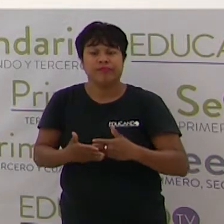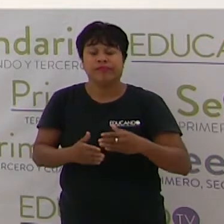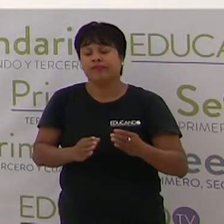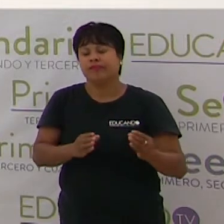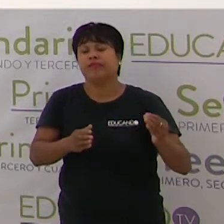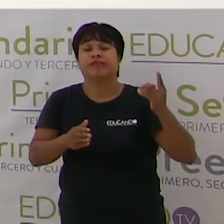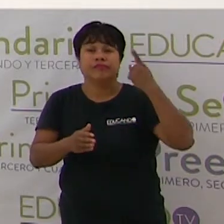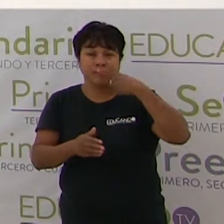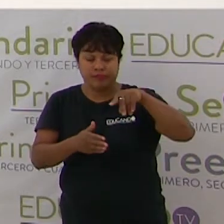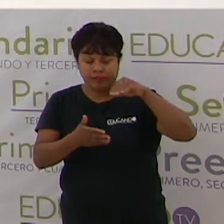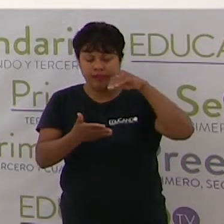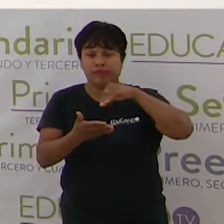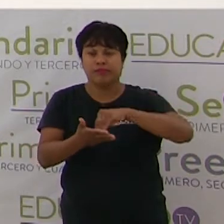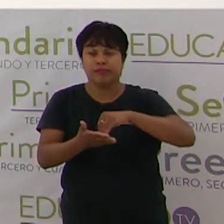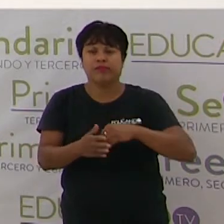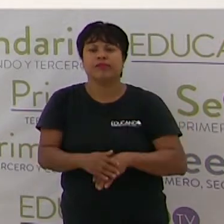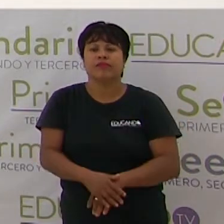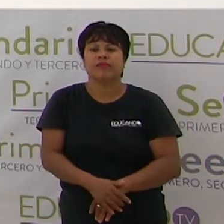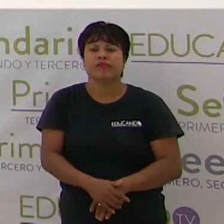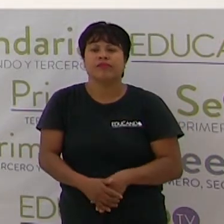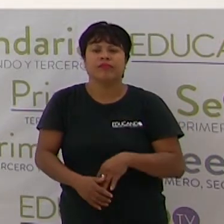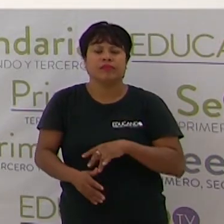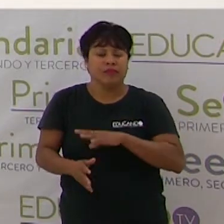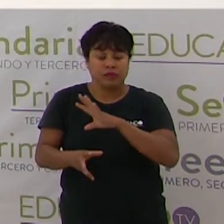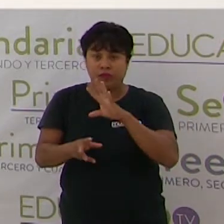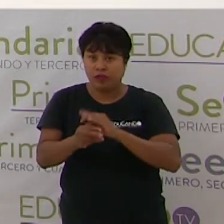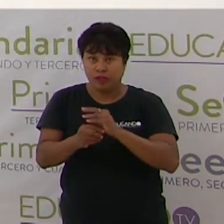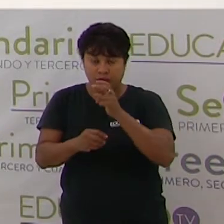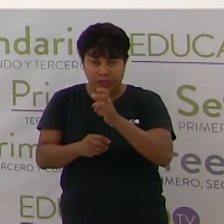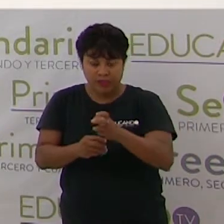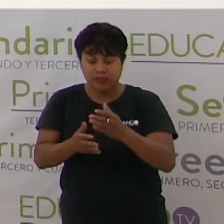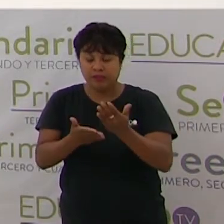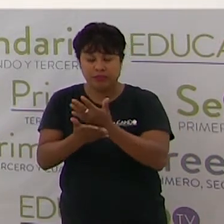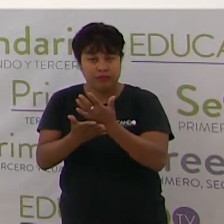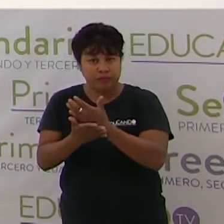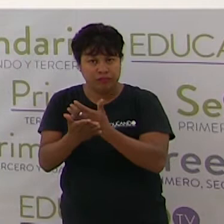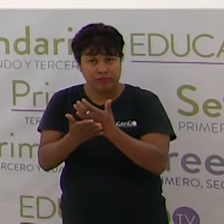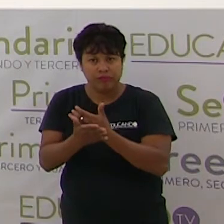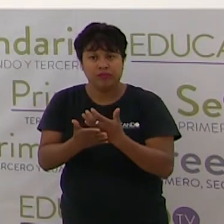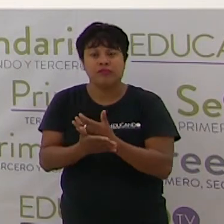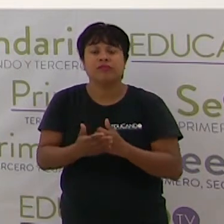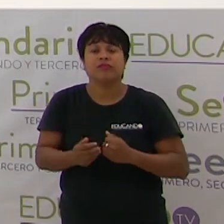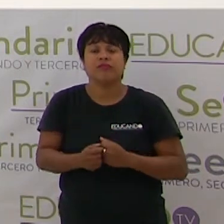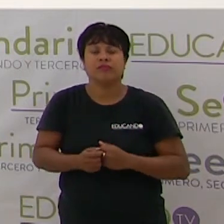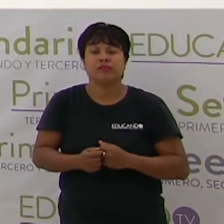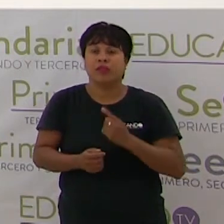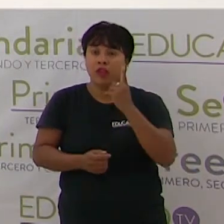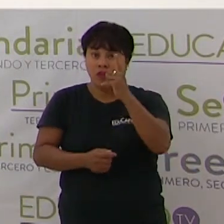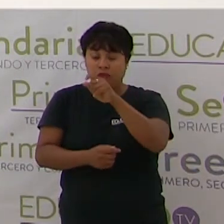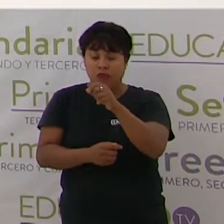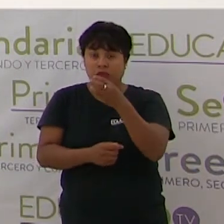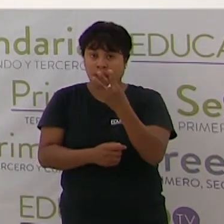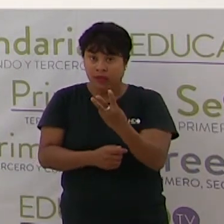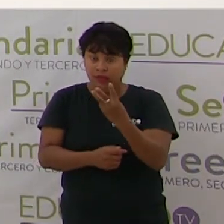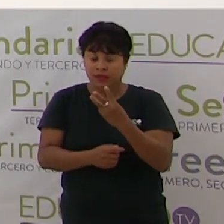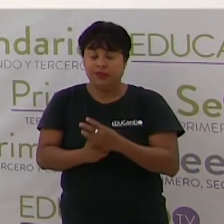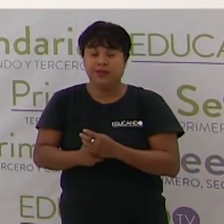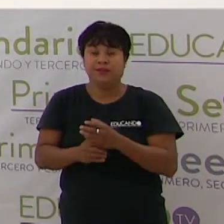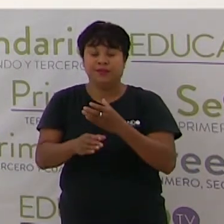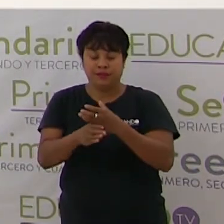el volumen. Bueno, estoy vaciando toda esa masa, todo ese volumen que ocupa este tercio de